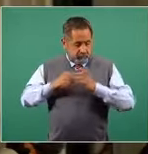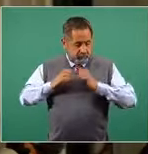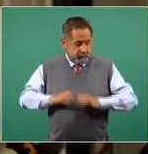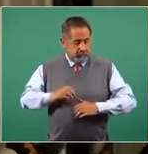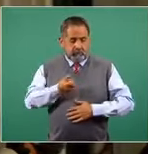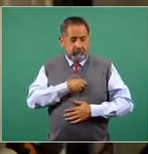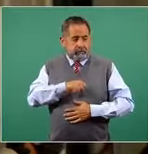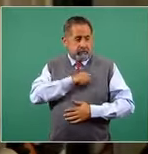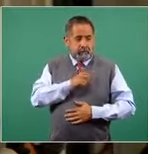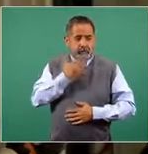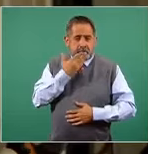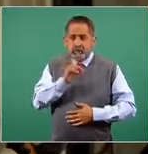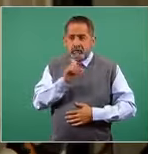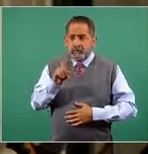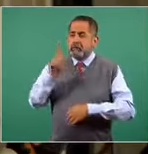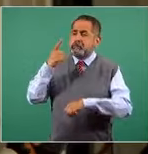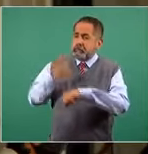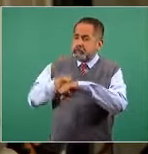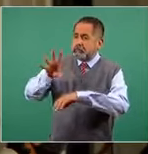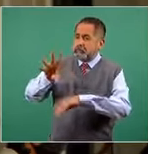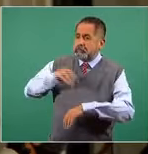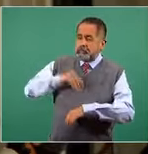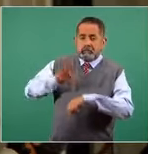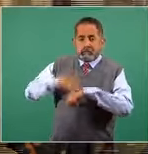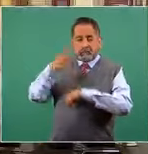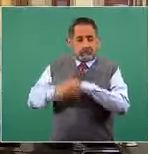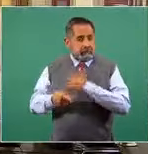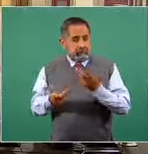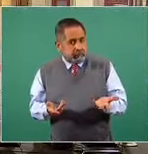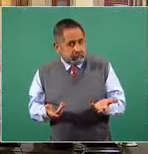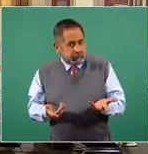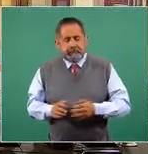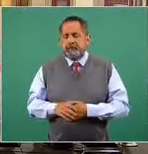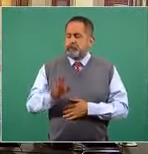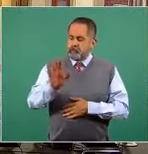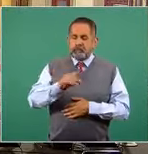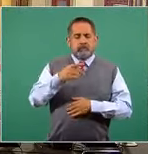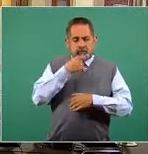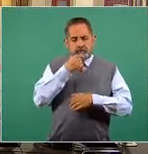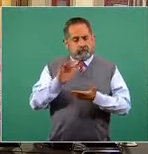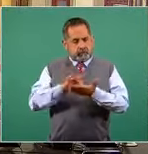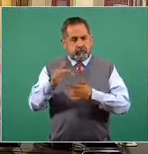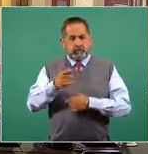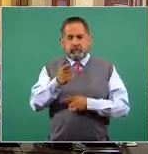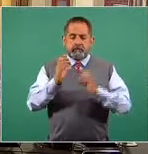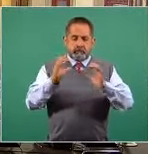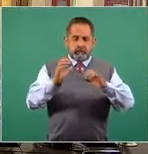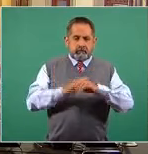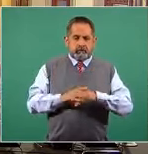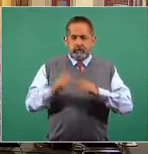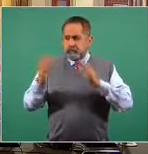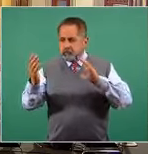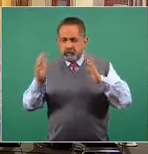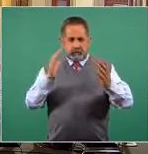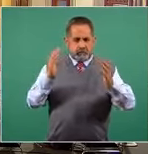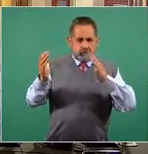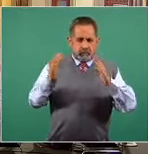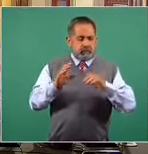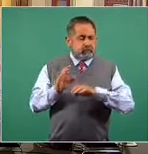población de riesgo. ¿Qué nos podrían comentar respecto a eso? Cómo no, con mucho gusto. Primero, recomiendo mucha cautela cuando se hacen